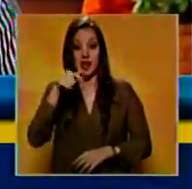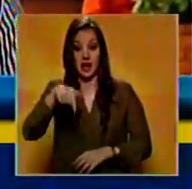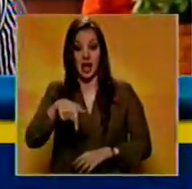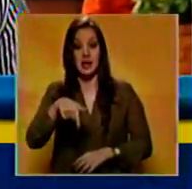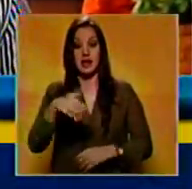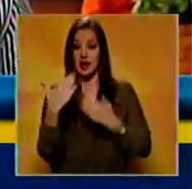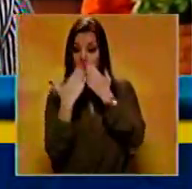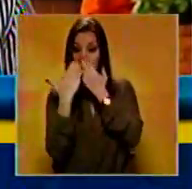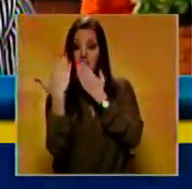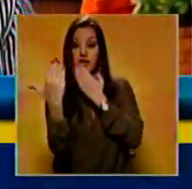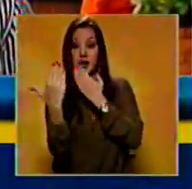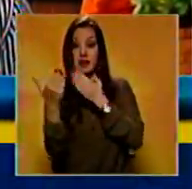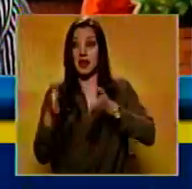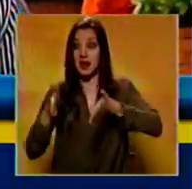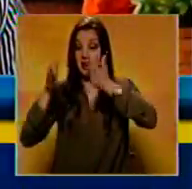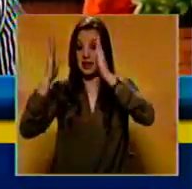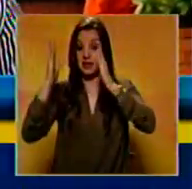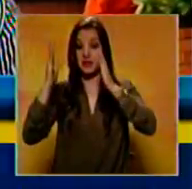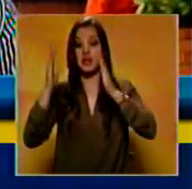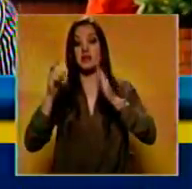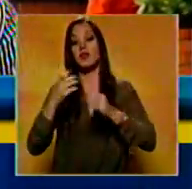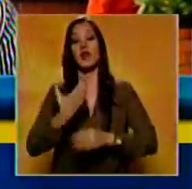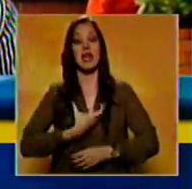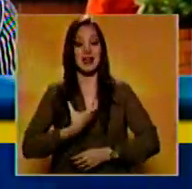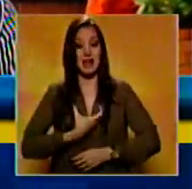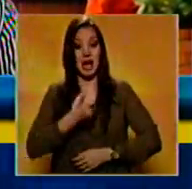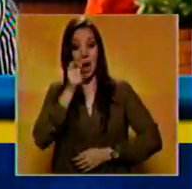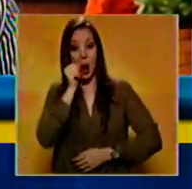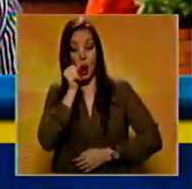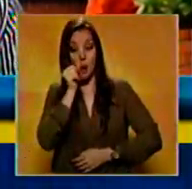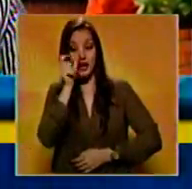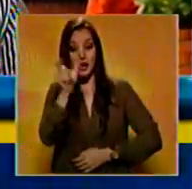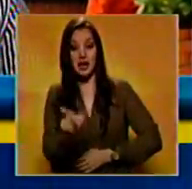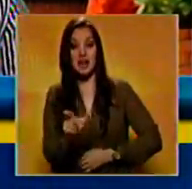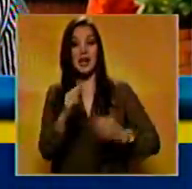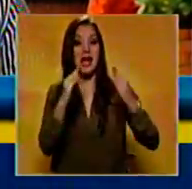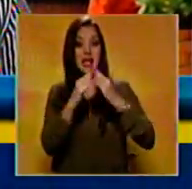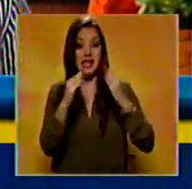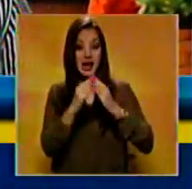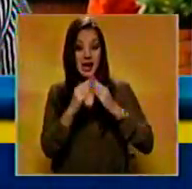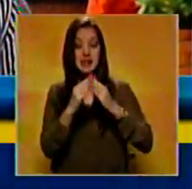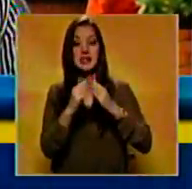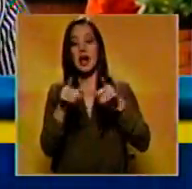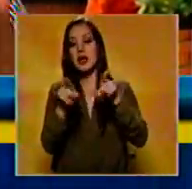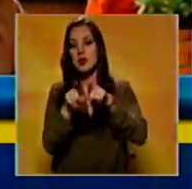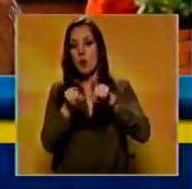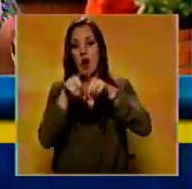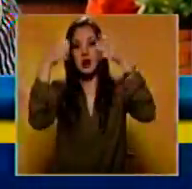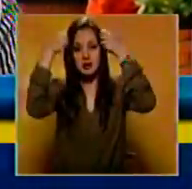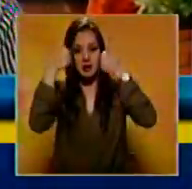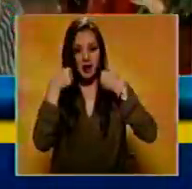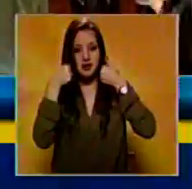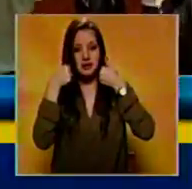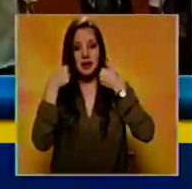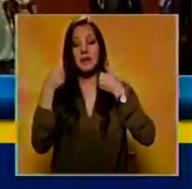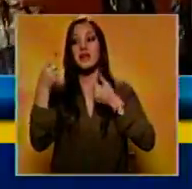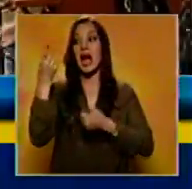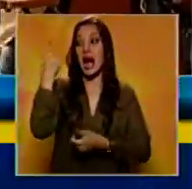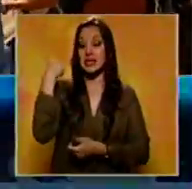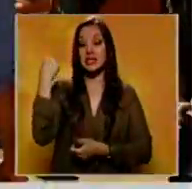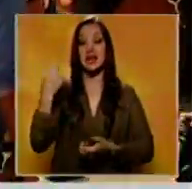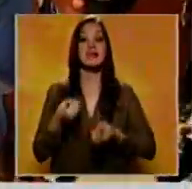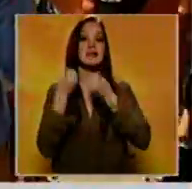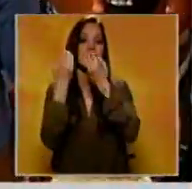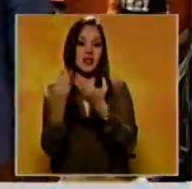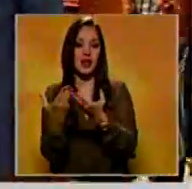justo al frente del edificio donde se mantiene Daniel Ceballos bajo la medida de casa por cárcel que le fue otorgada el día de ayer. El exalcalde de San Cristóbal se